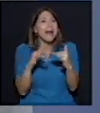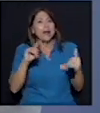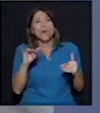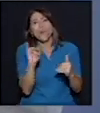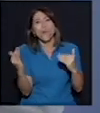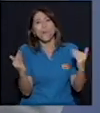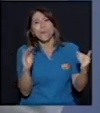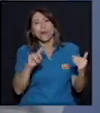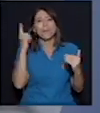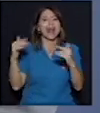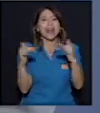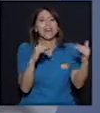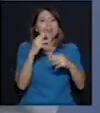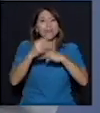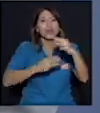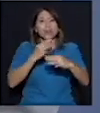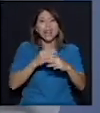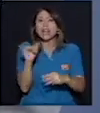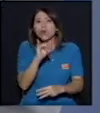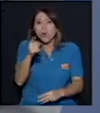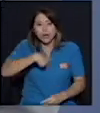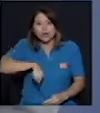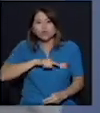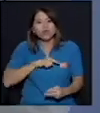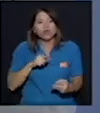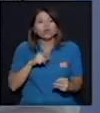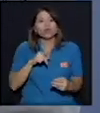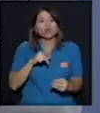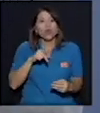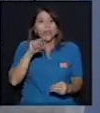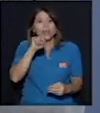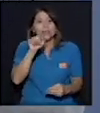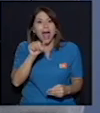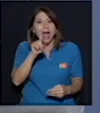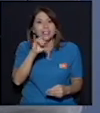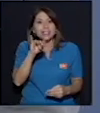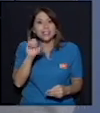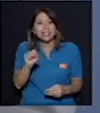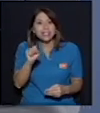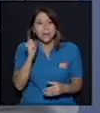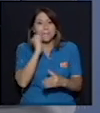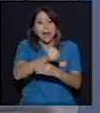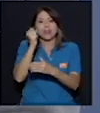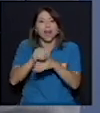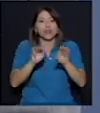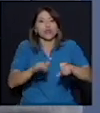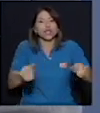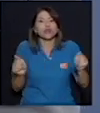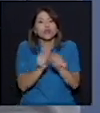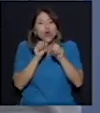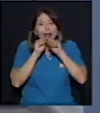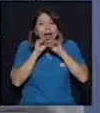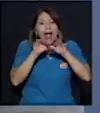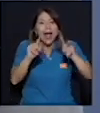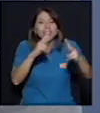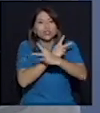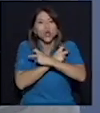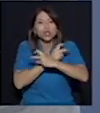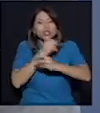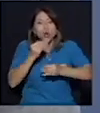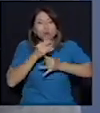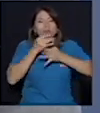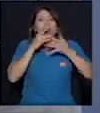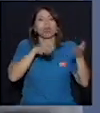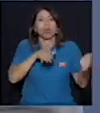a los nazis, matando niños con gas tóxico. Siria continuará siendo un gran